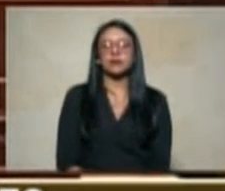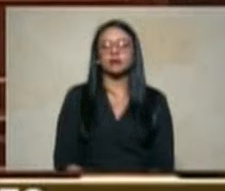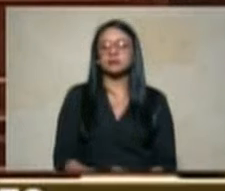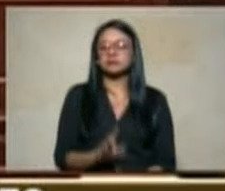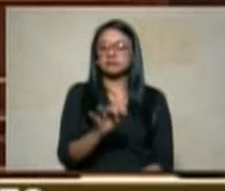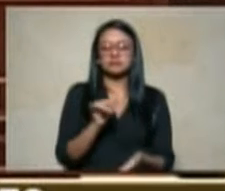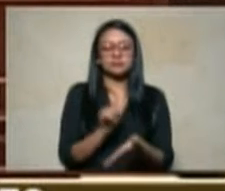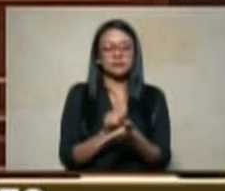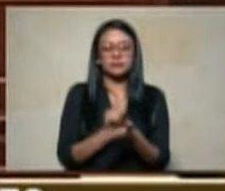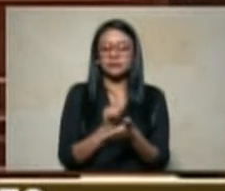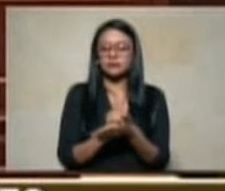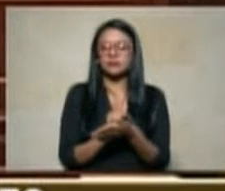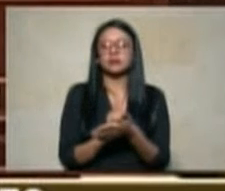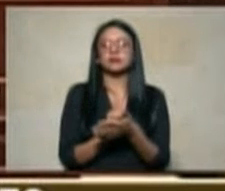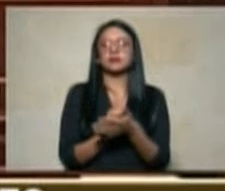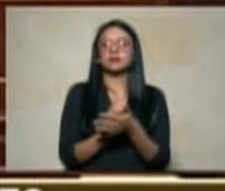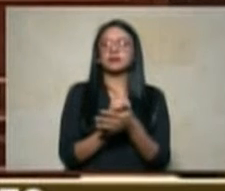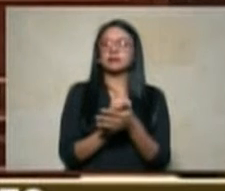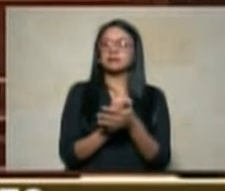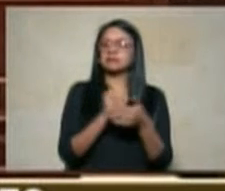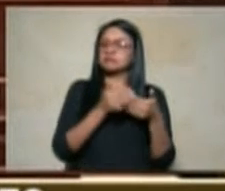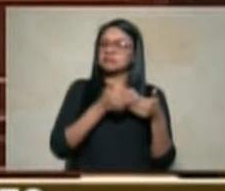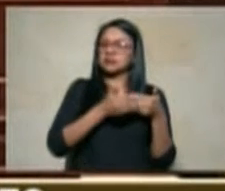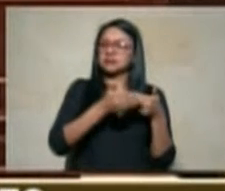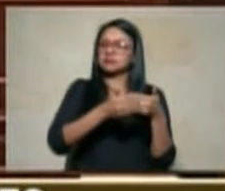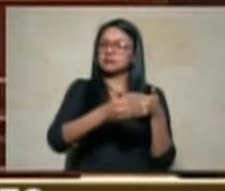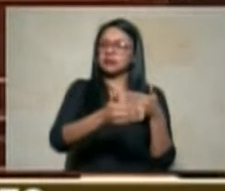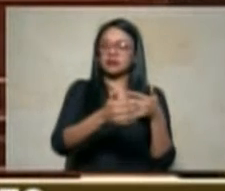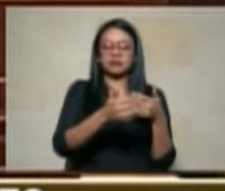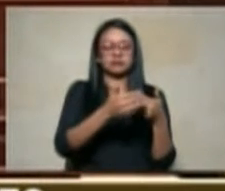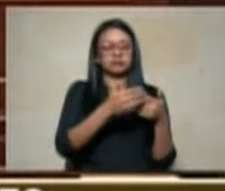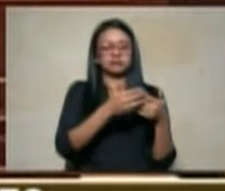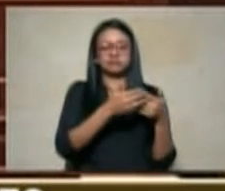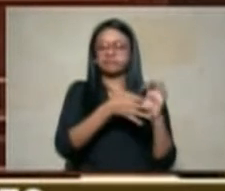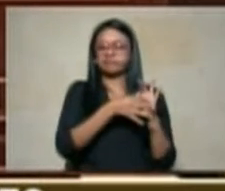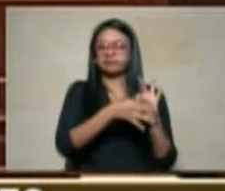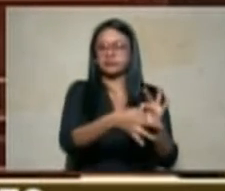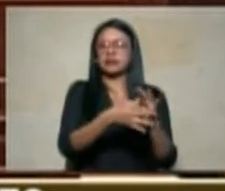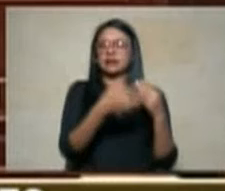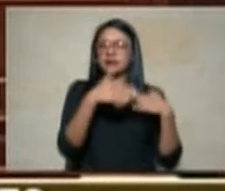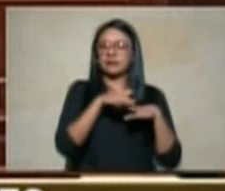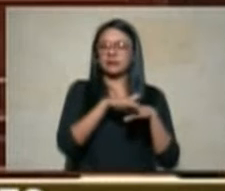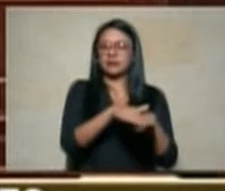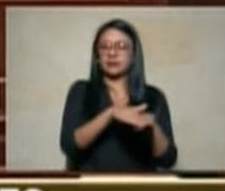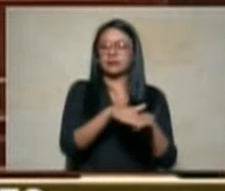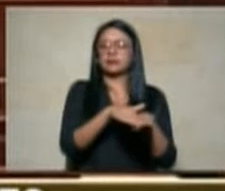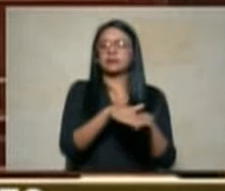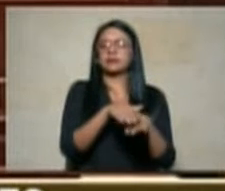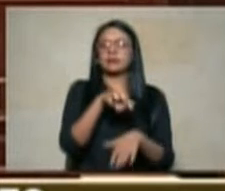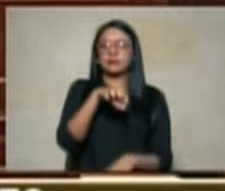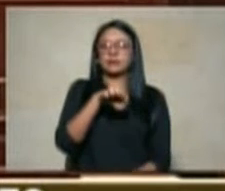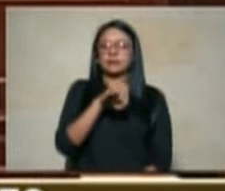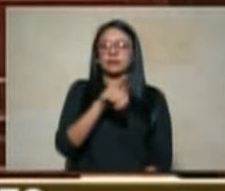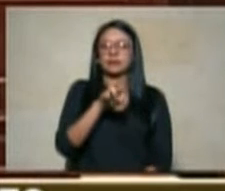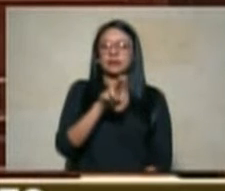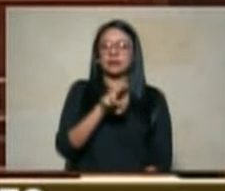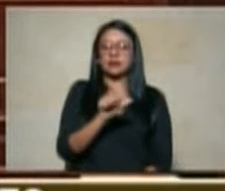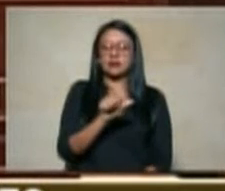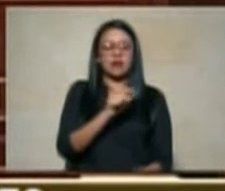mismo o la misma constancia que dejó el representante Teléforo Pedraza hace algunos